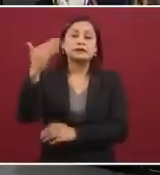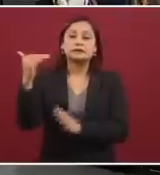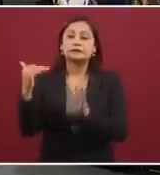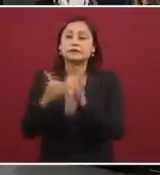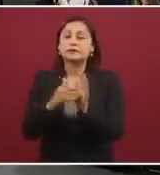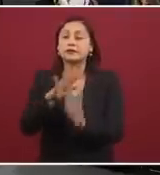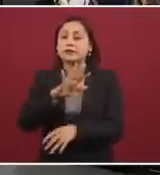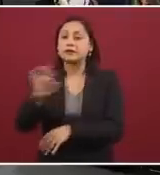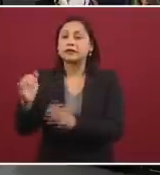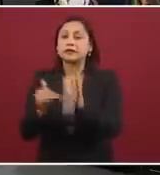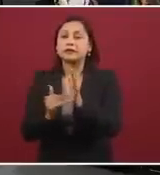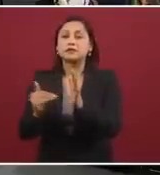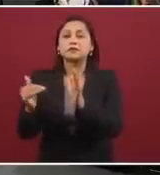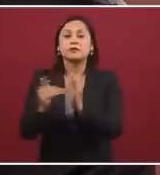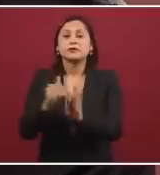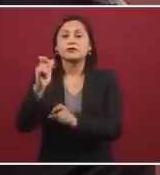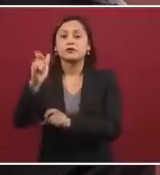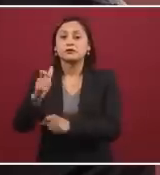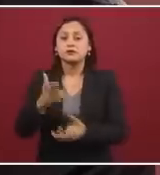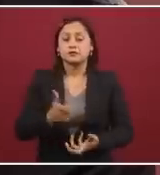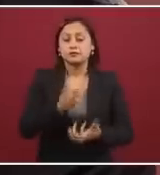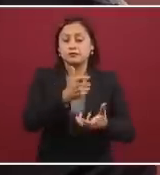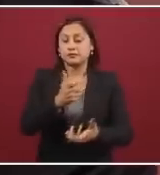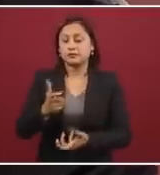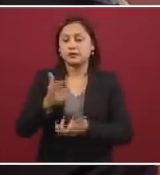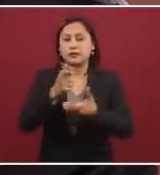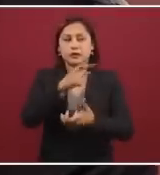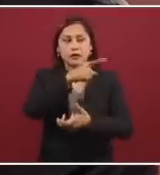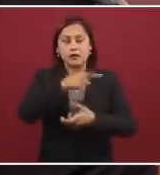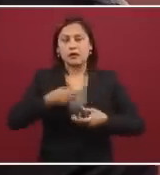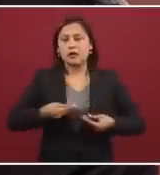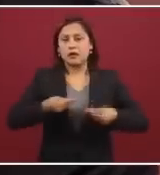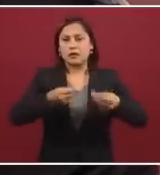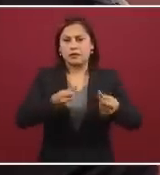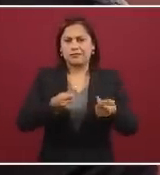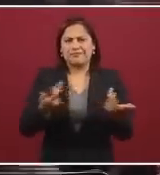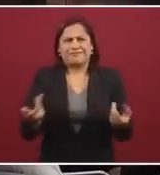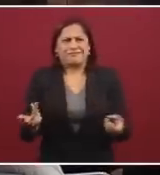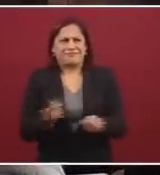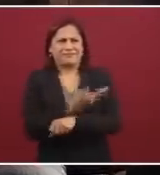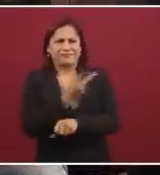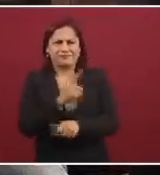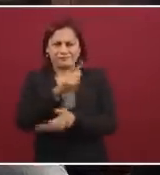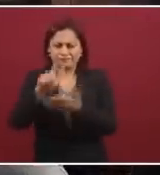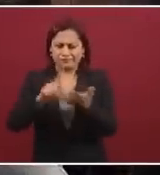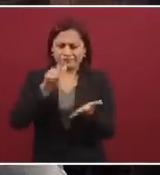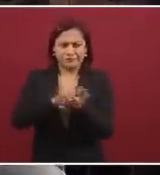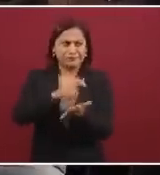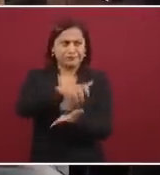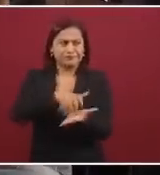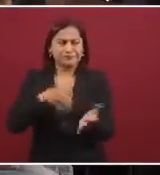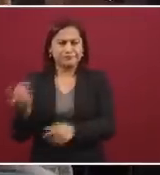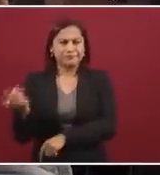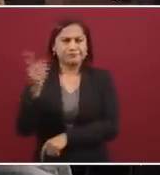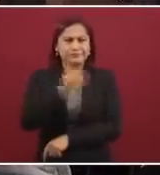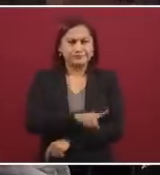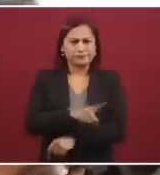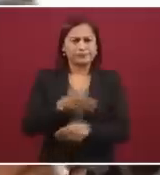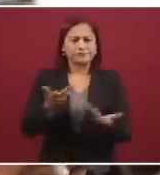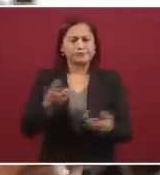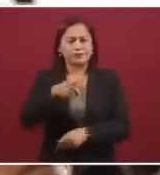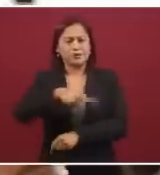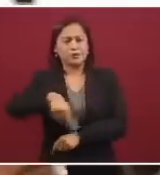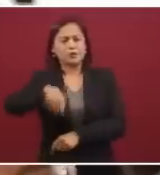efe fideicomisos en plena austeridad republicana que le dice al presidente de la suprema corte sobre ese tema sobre los